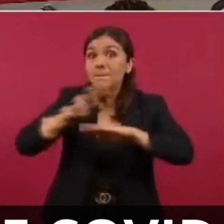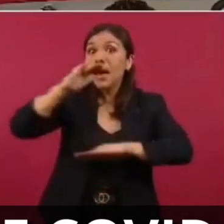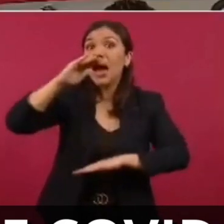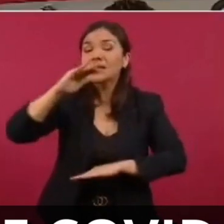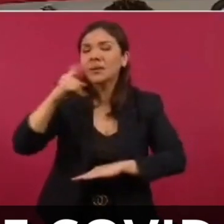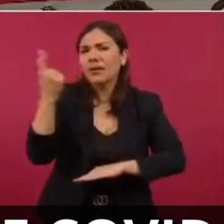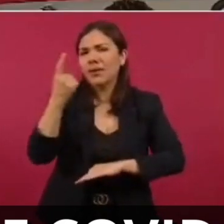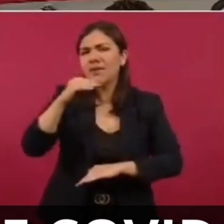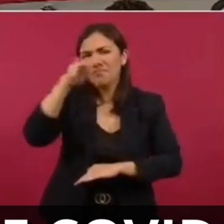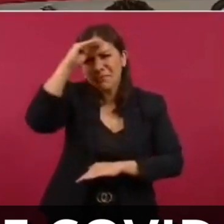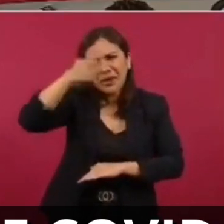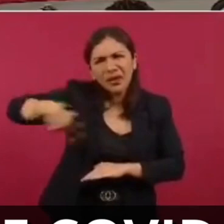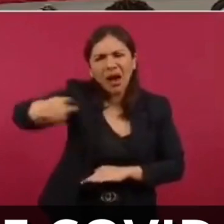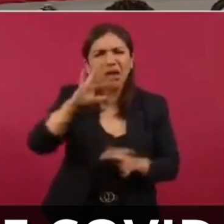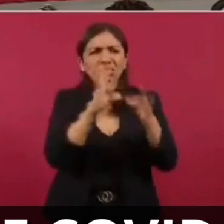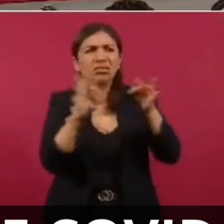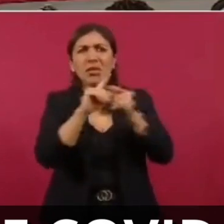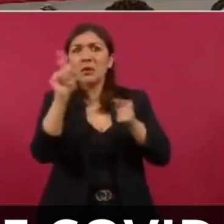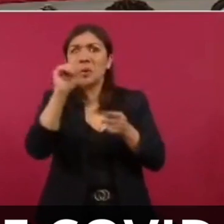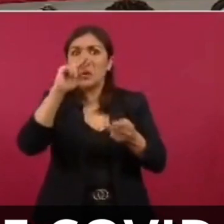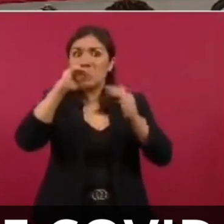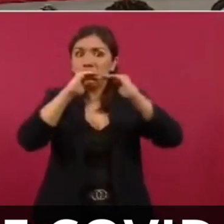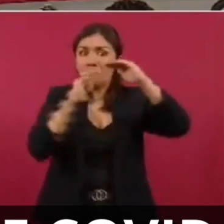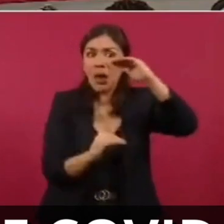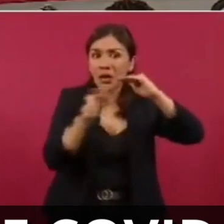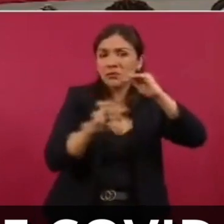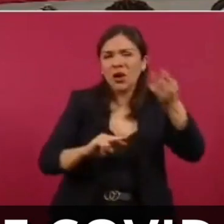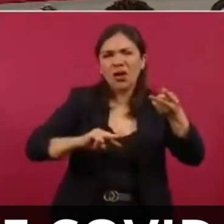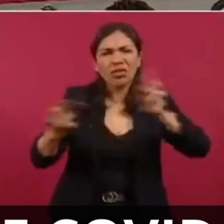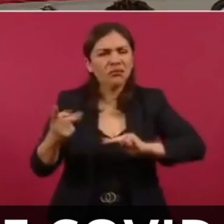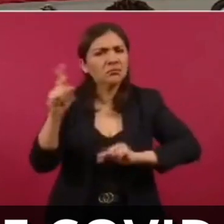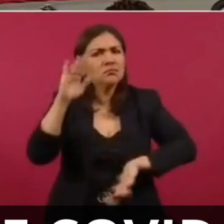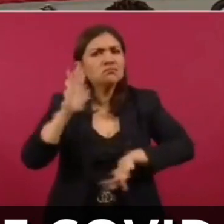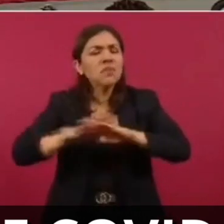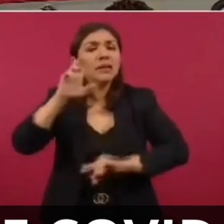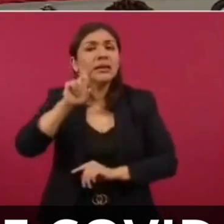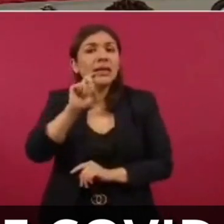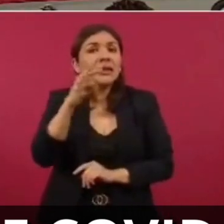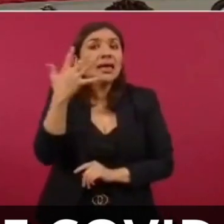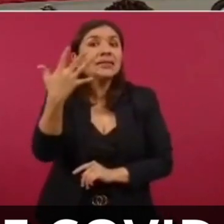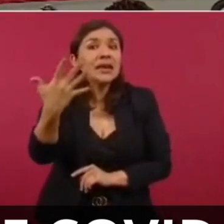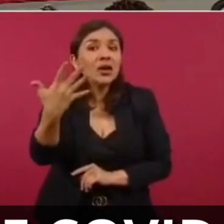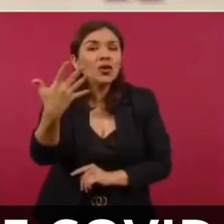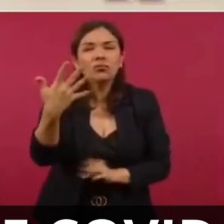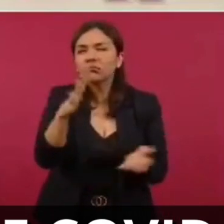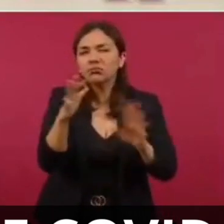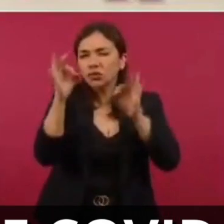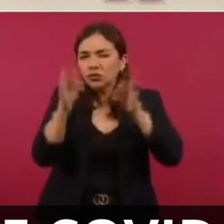contrario a lo que se plantea, aumentó casi 35, concretamente